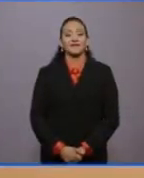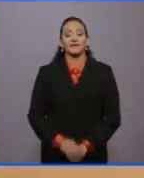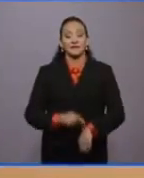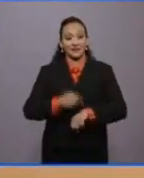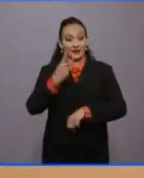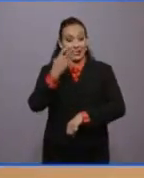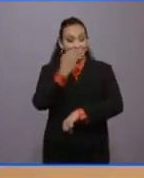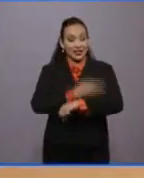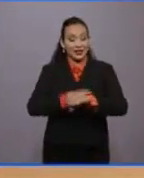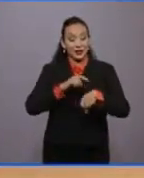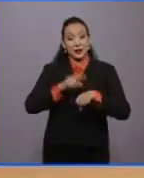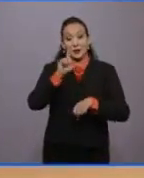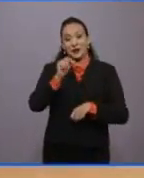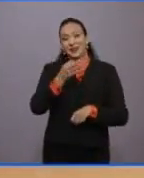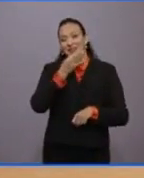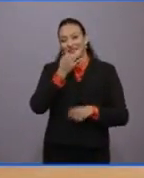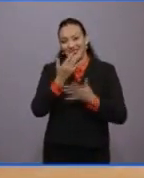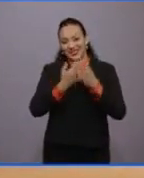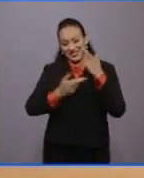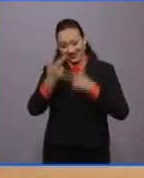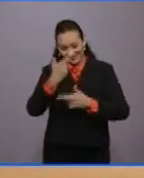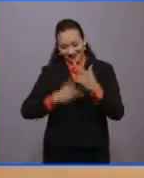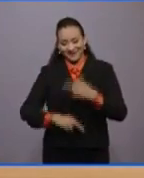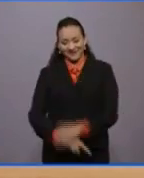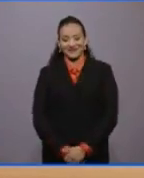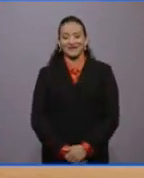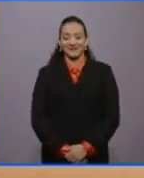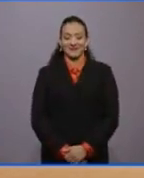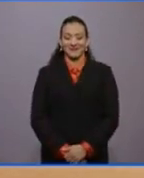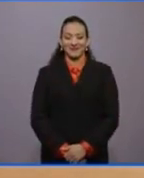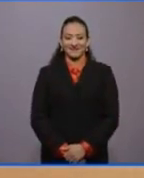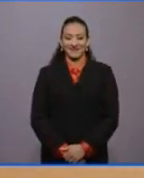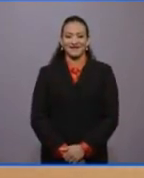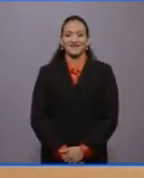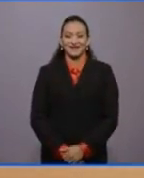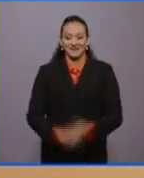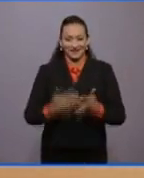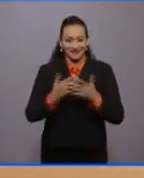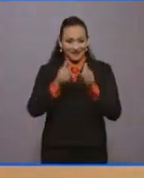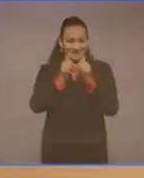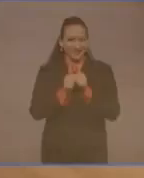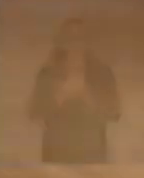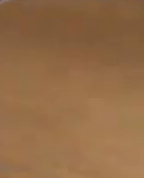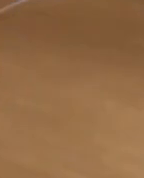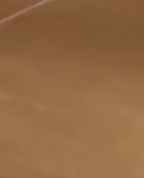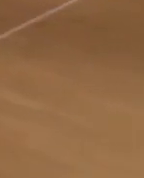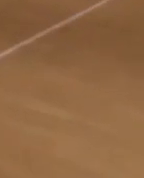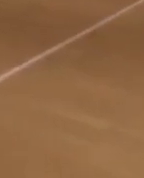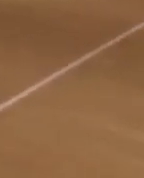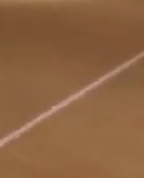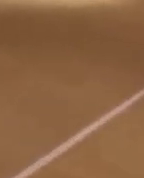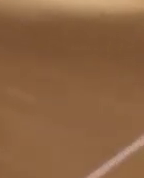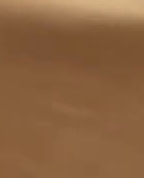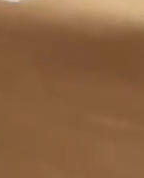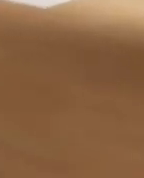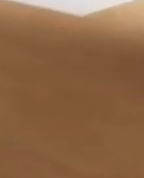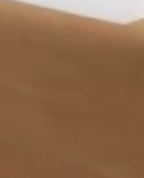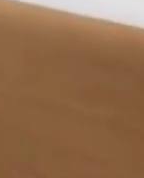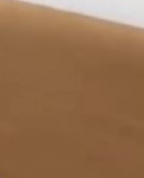3 de la tarde con 20 minutos, momento de hacer otra pausa, pero regresamos con más a Corte Informativo.